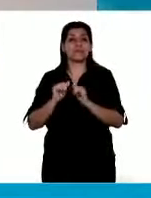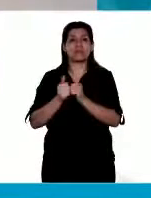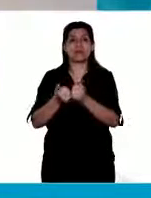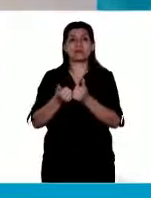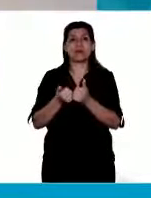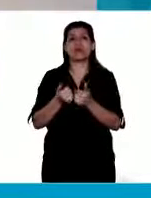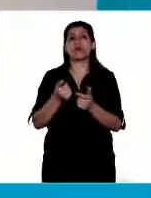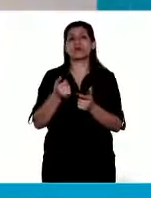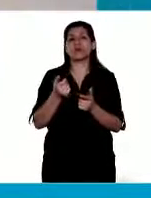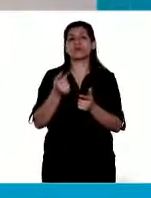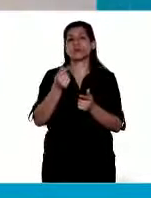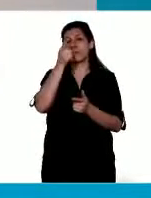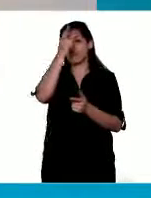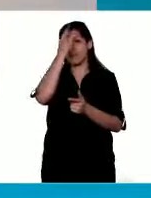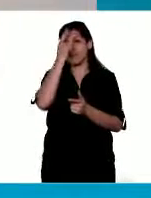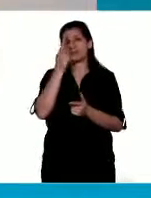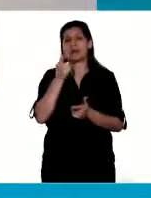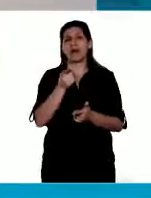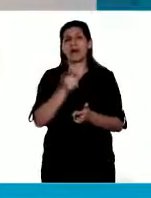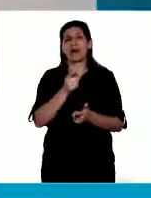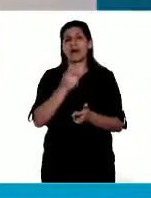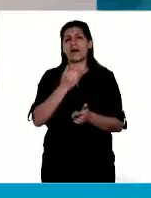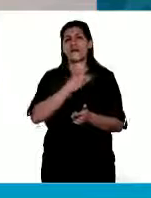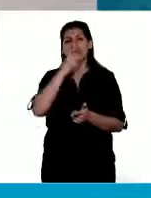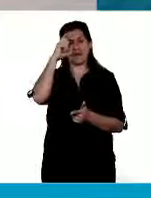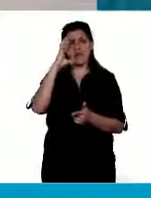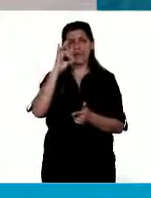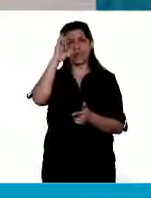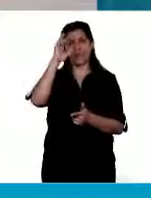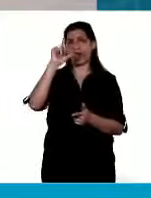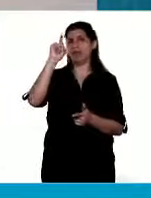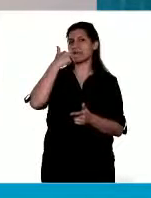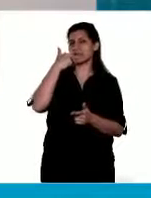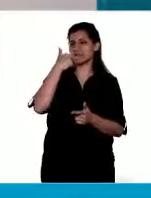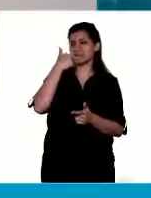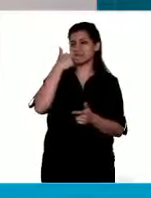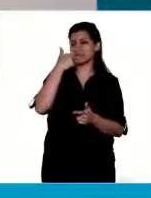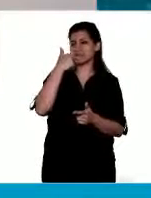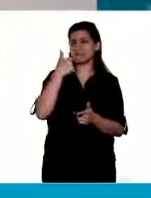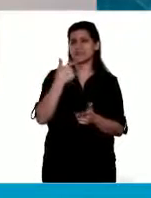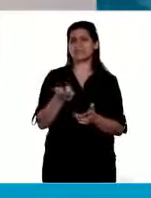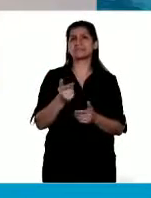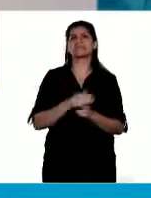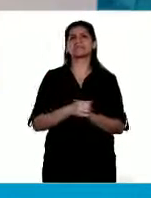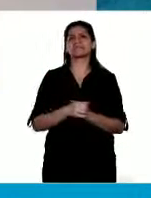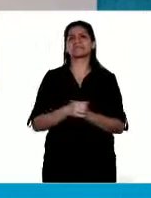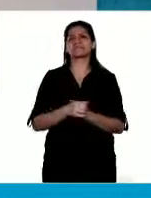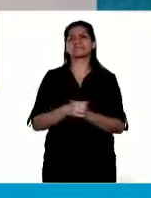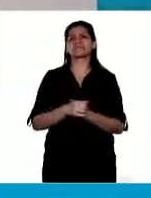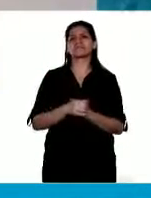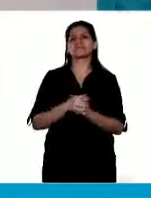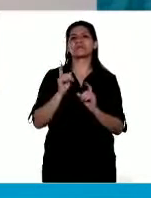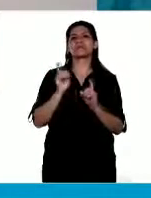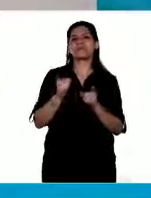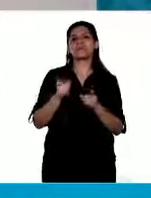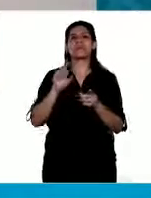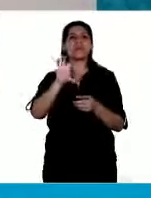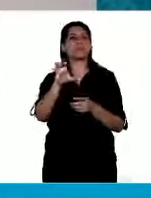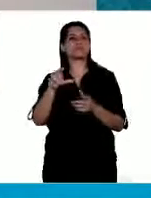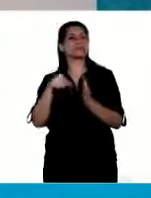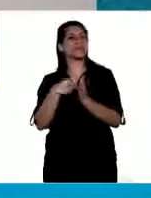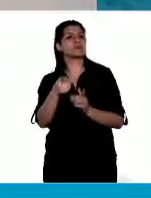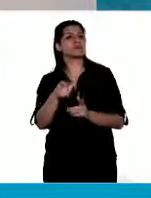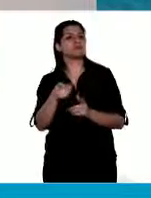en su momento. No hay que olvidar que muchas veces las fuerzas federales con la policía de la provincia de Buenos Aires caminan las mismas